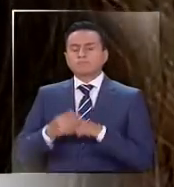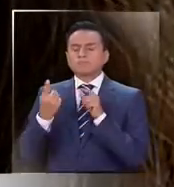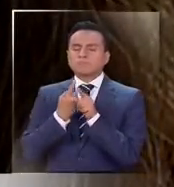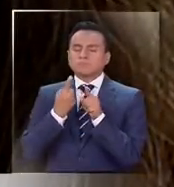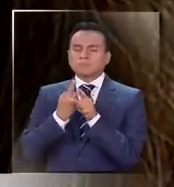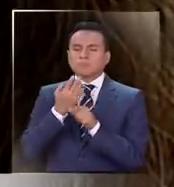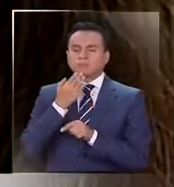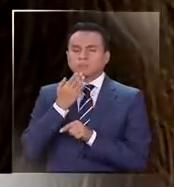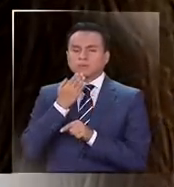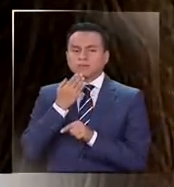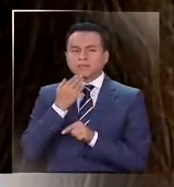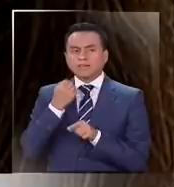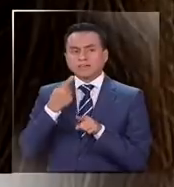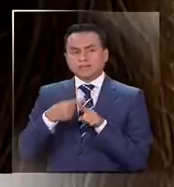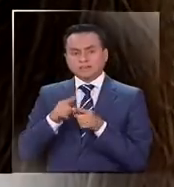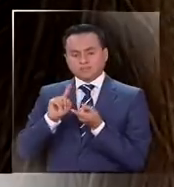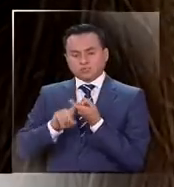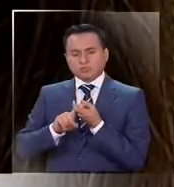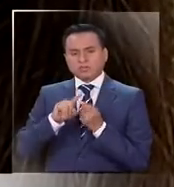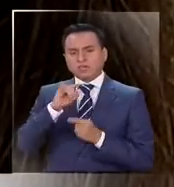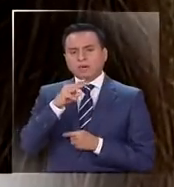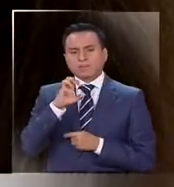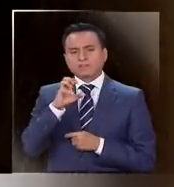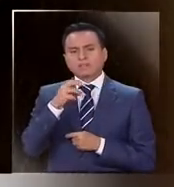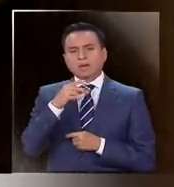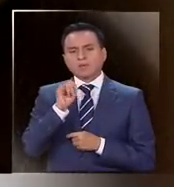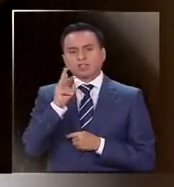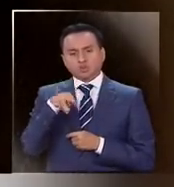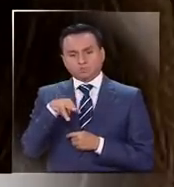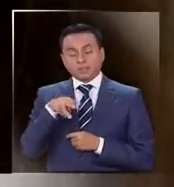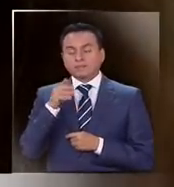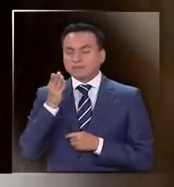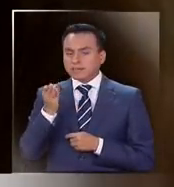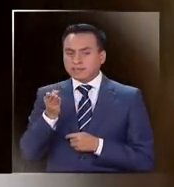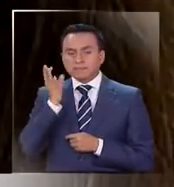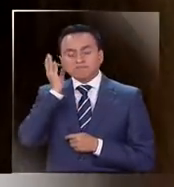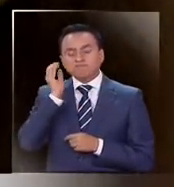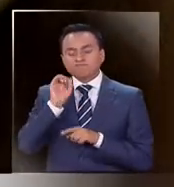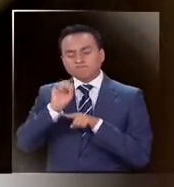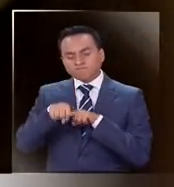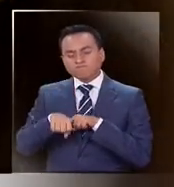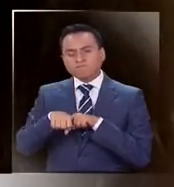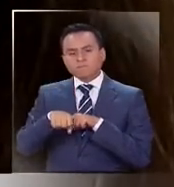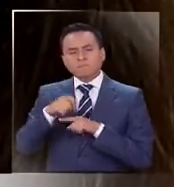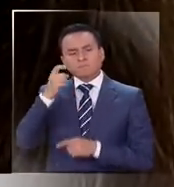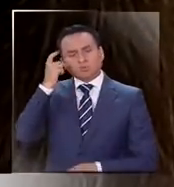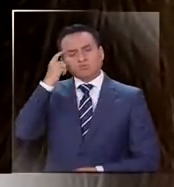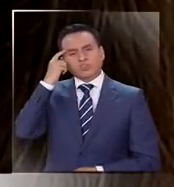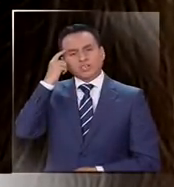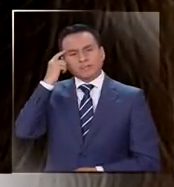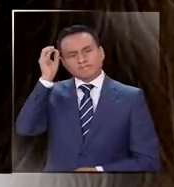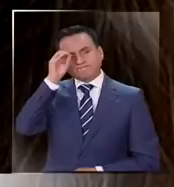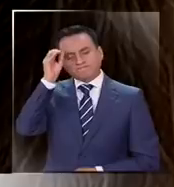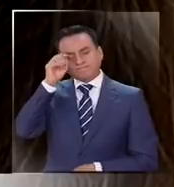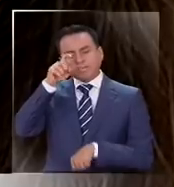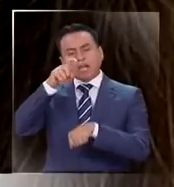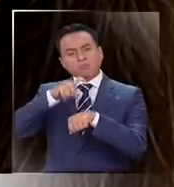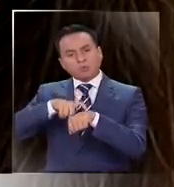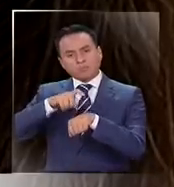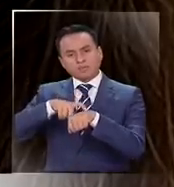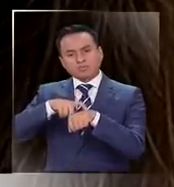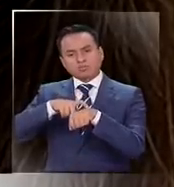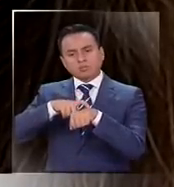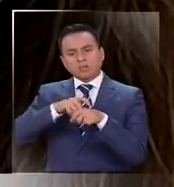Conversamos también con la ex señora de James Hamilton. Ella accede porque considera que llegó el momento